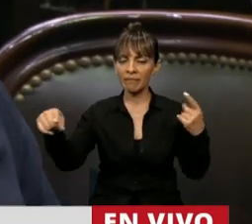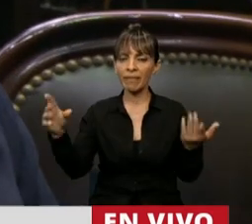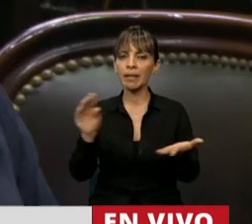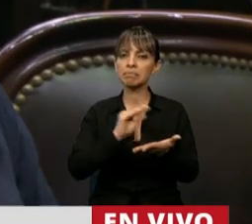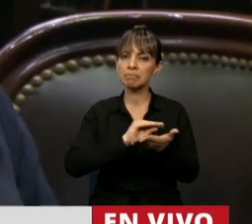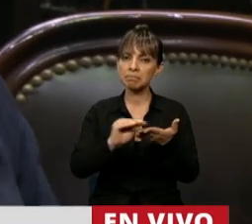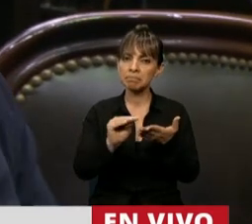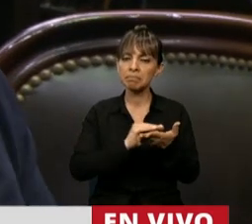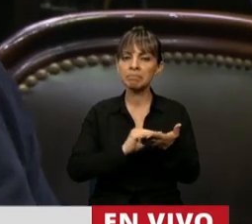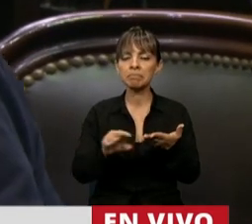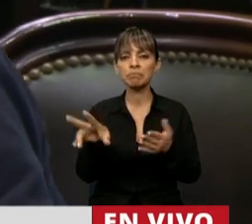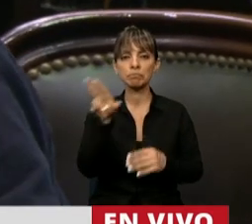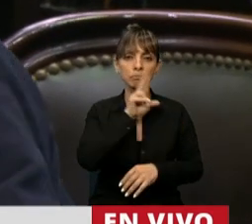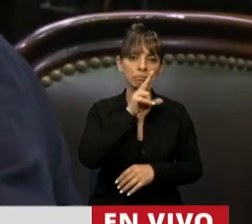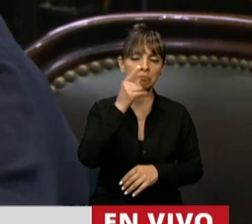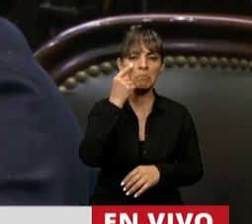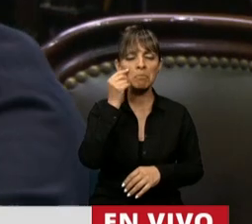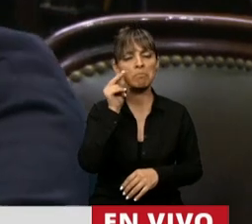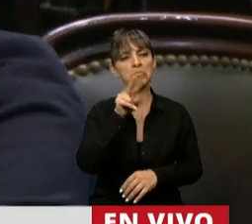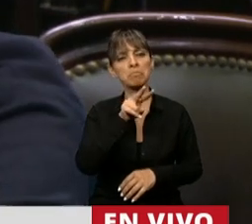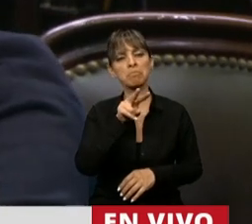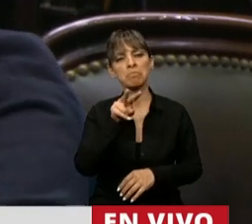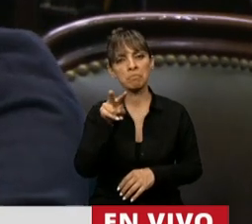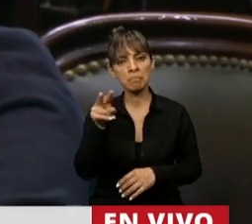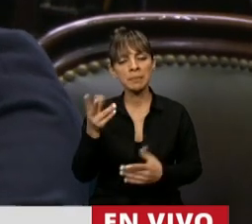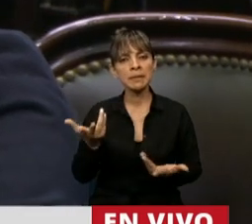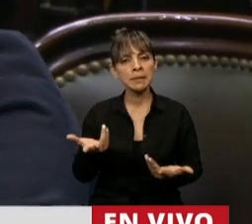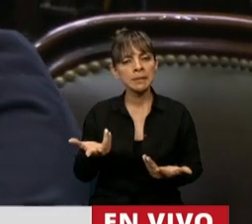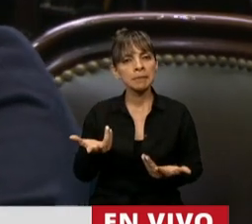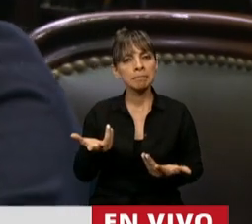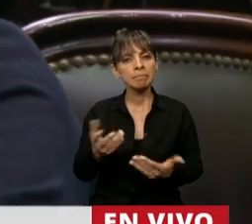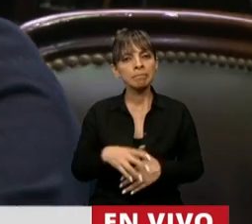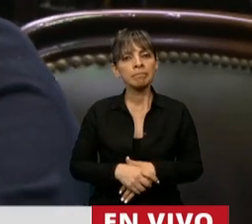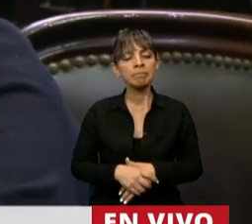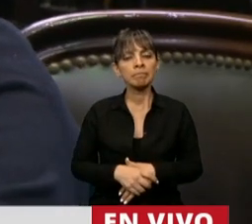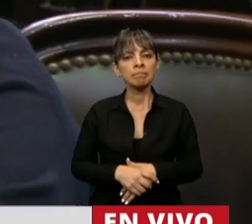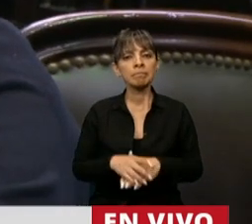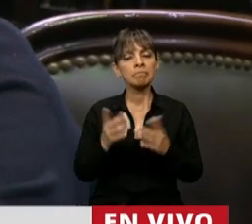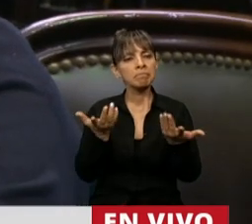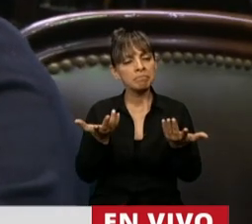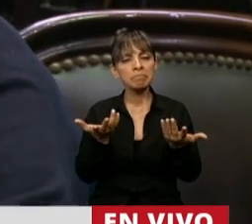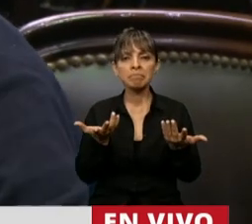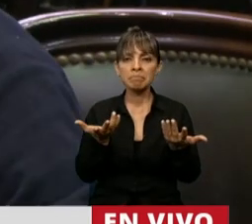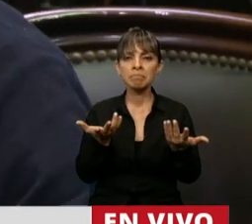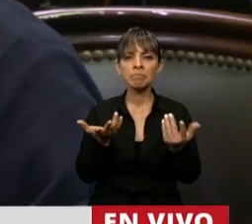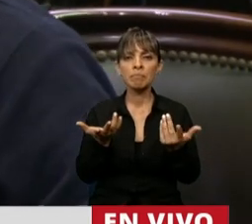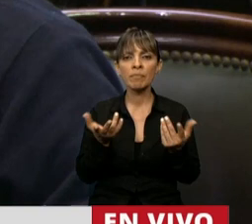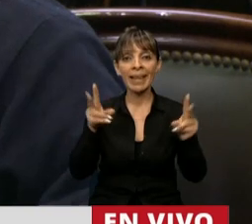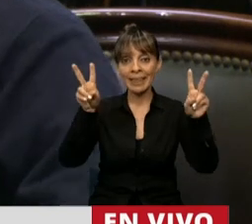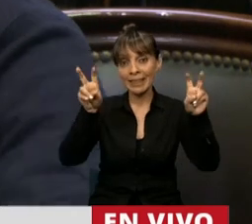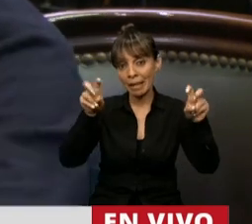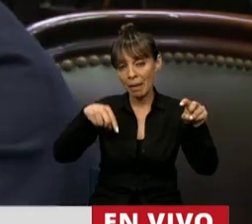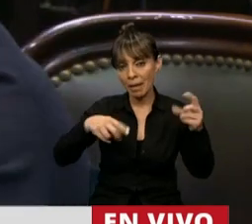diputados y diputadas preopinantes, pero a su vez el tema que